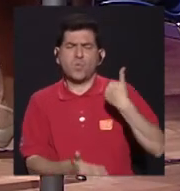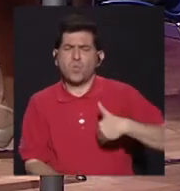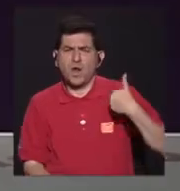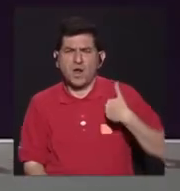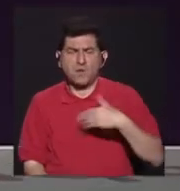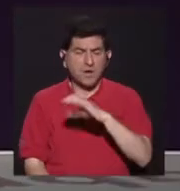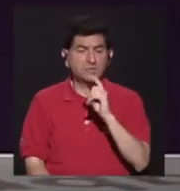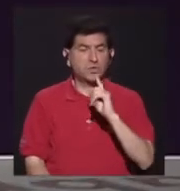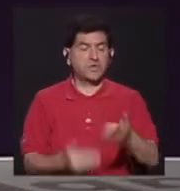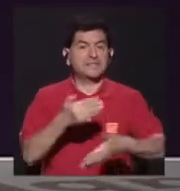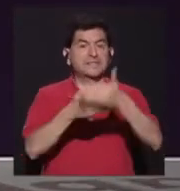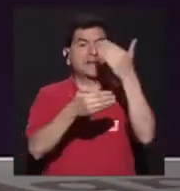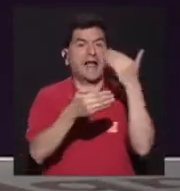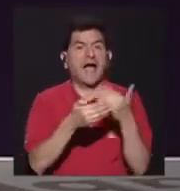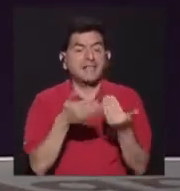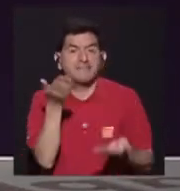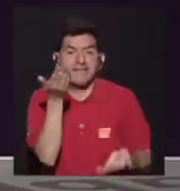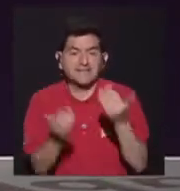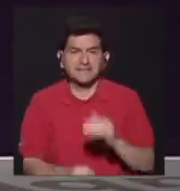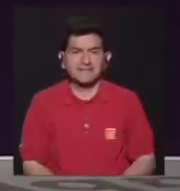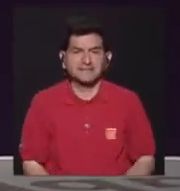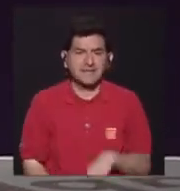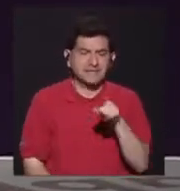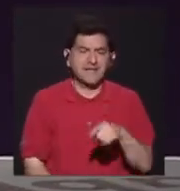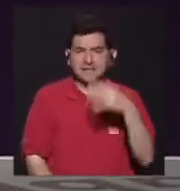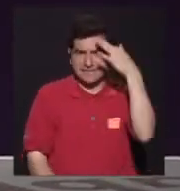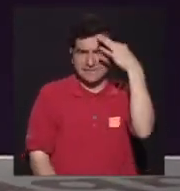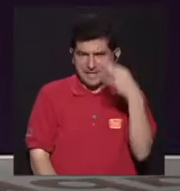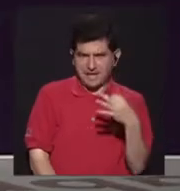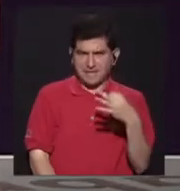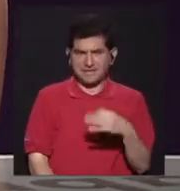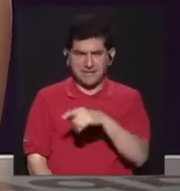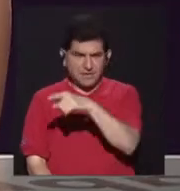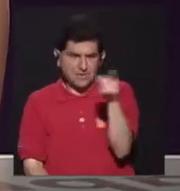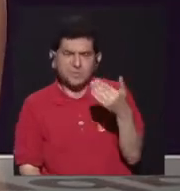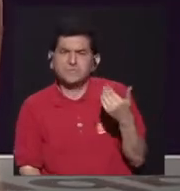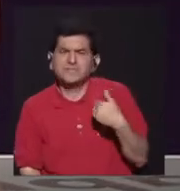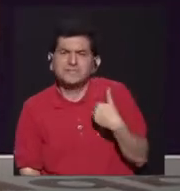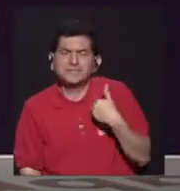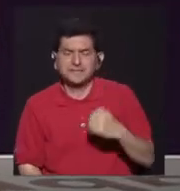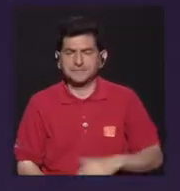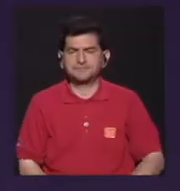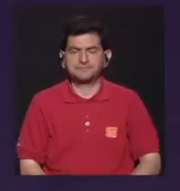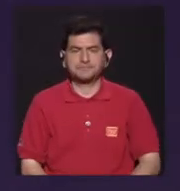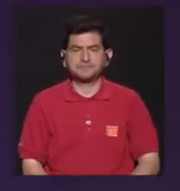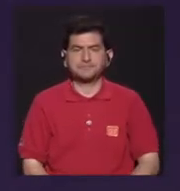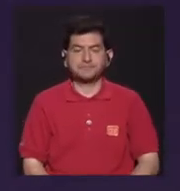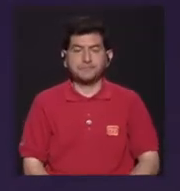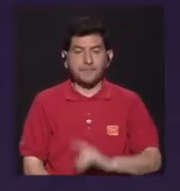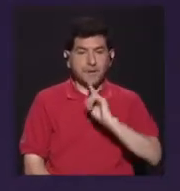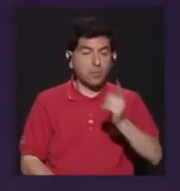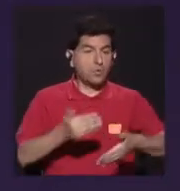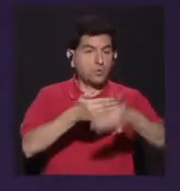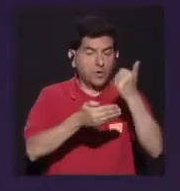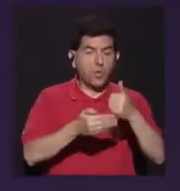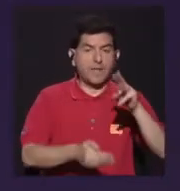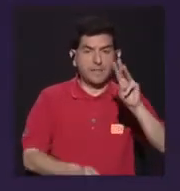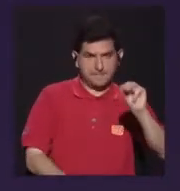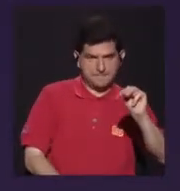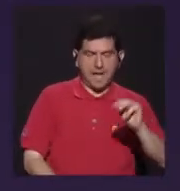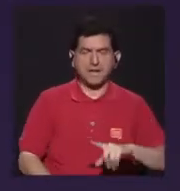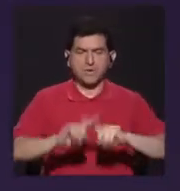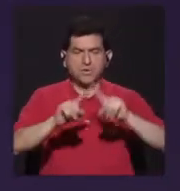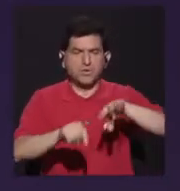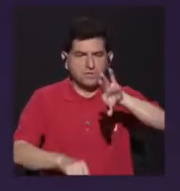o como lo estamos hablando anteriormente, de esta postura que tienen ustedes? Uh-huh. Bueno, como lo decía Mario anteriormente, hay